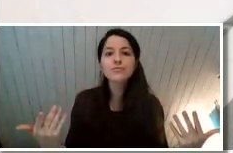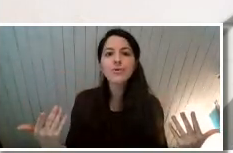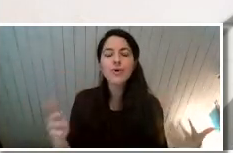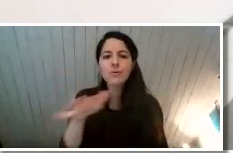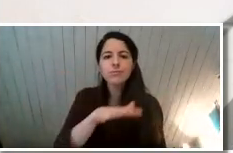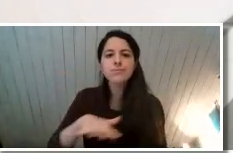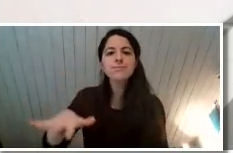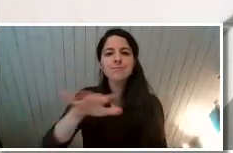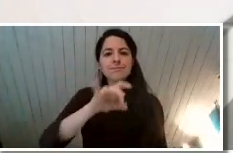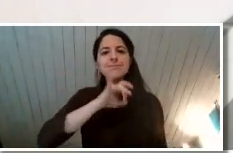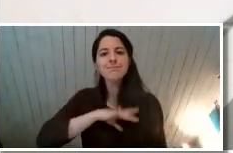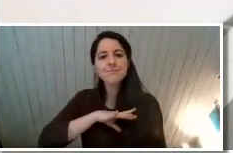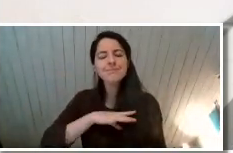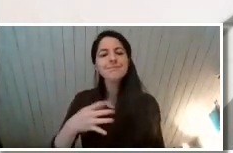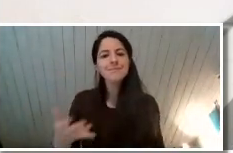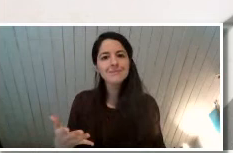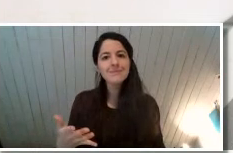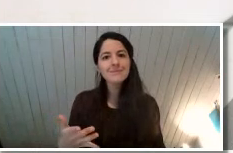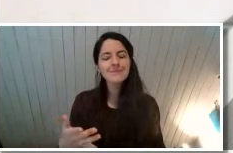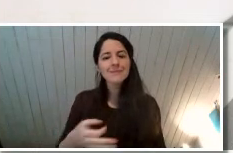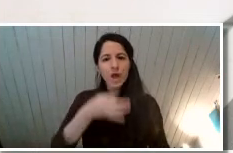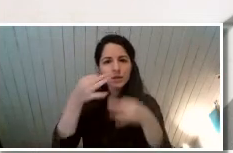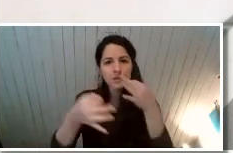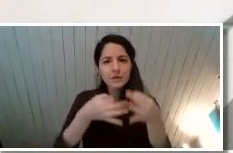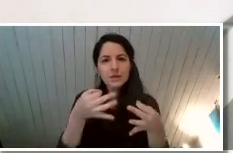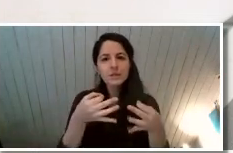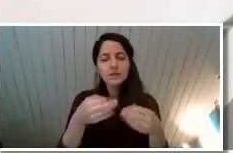se habla de sedentarismo, se habla de